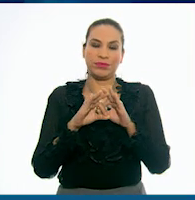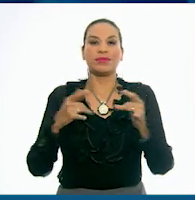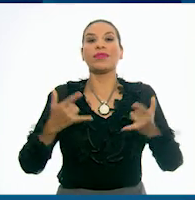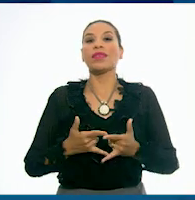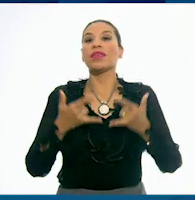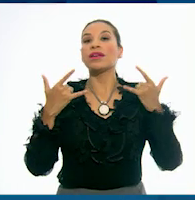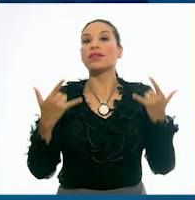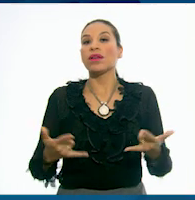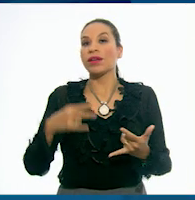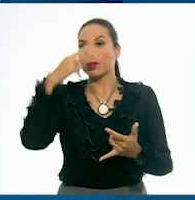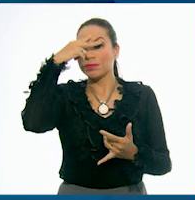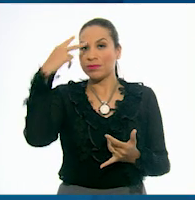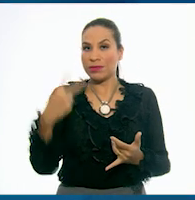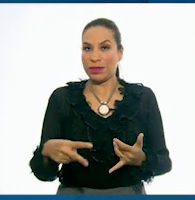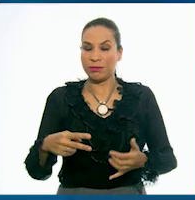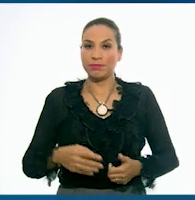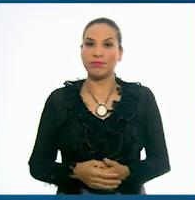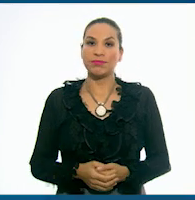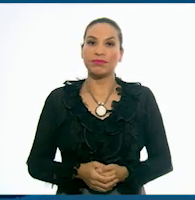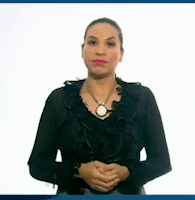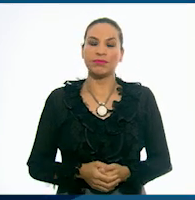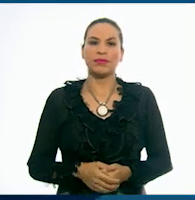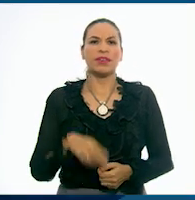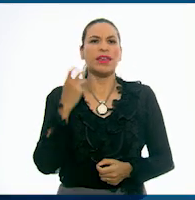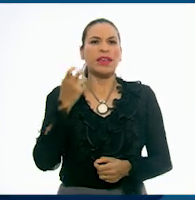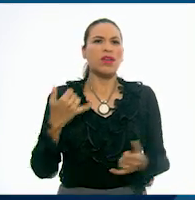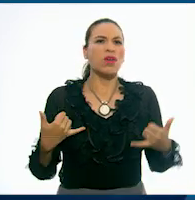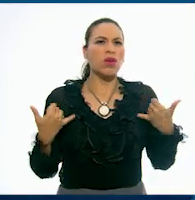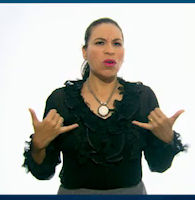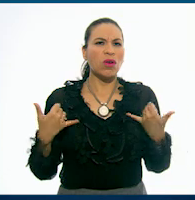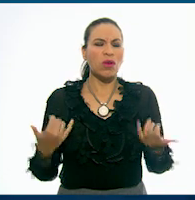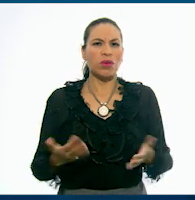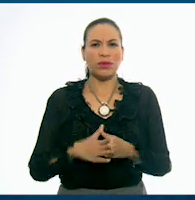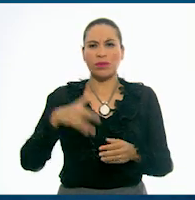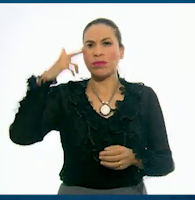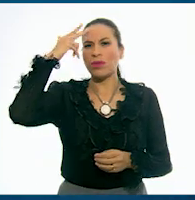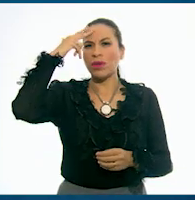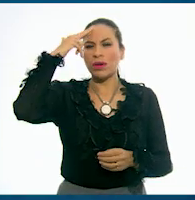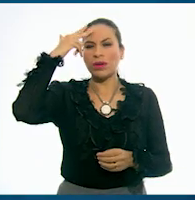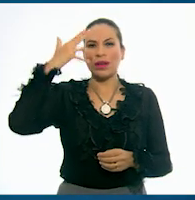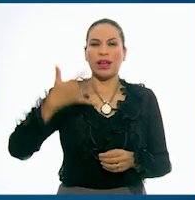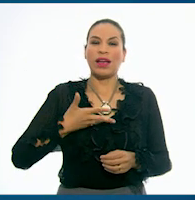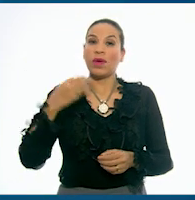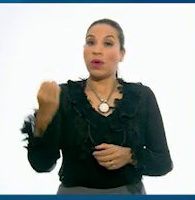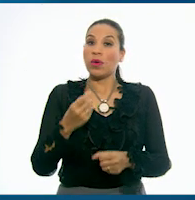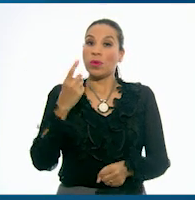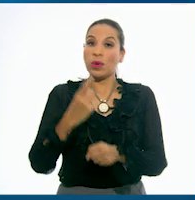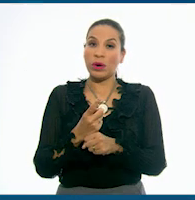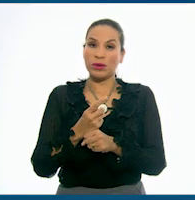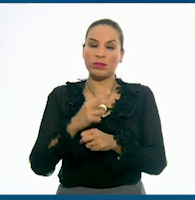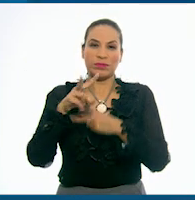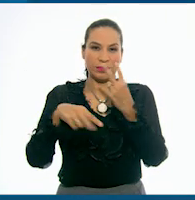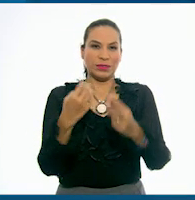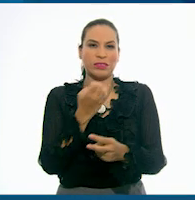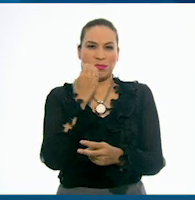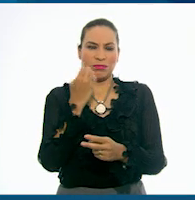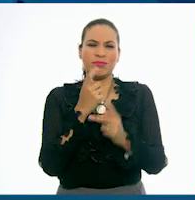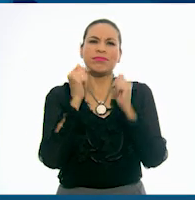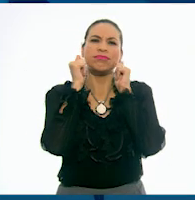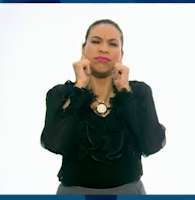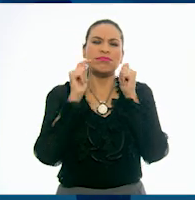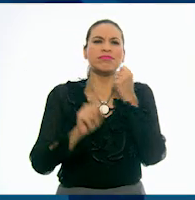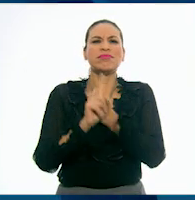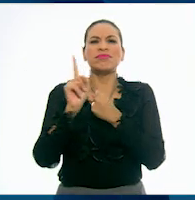la historia de México. Este joven, Porfirio, tuvo la oportunidad de ir a la escuela a pesar de